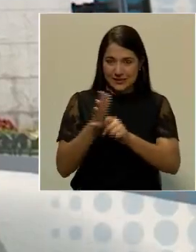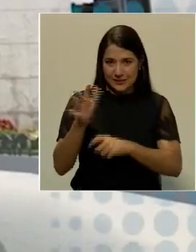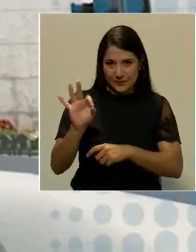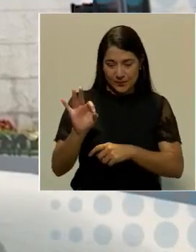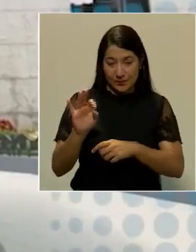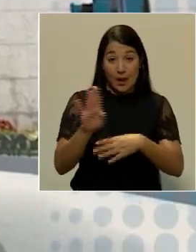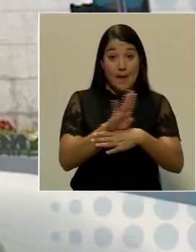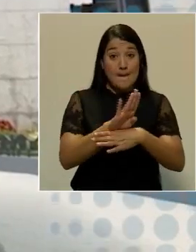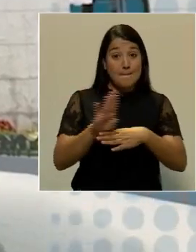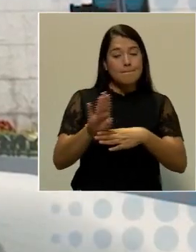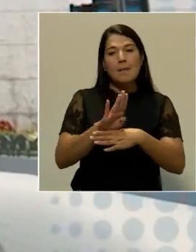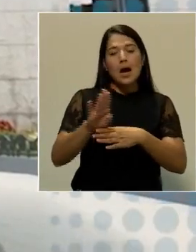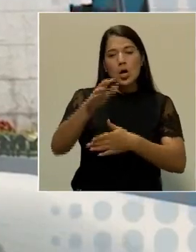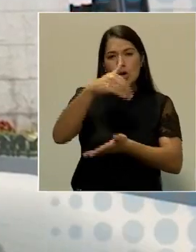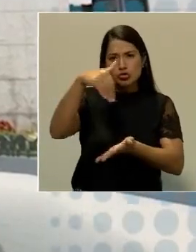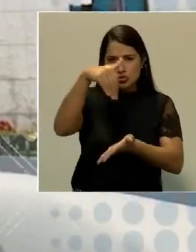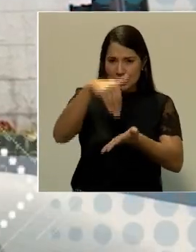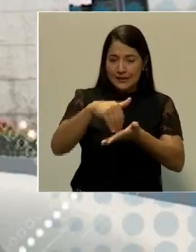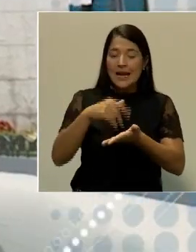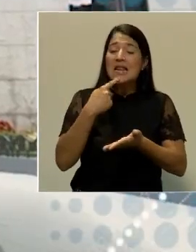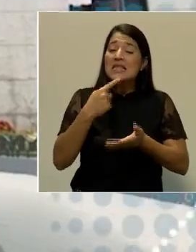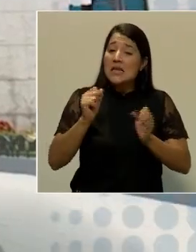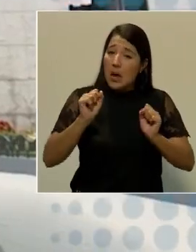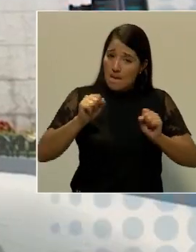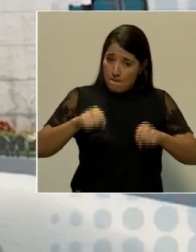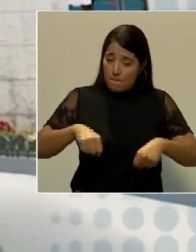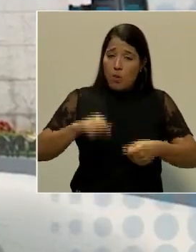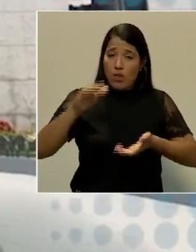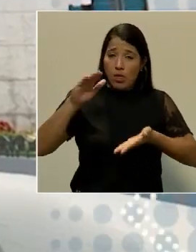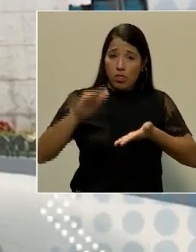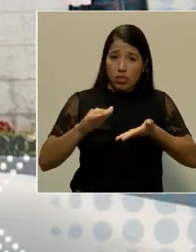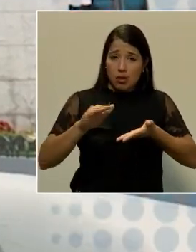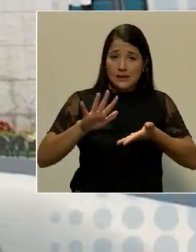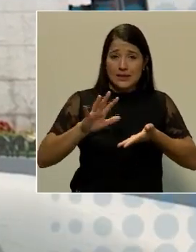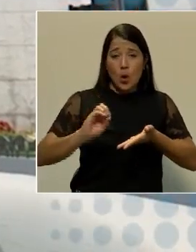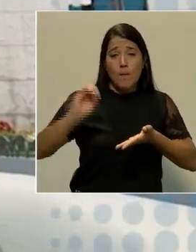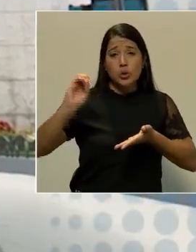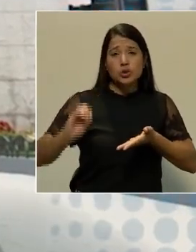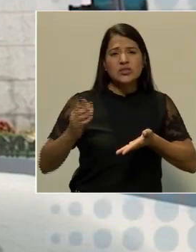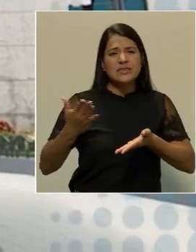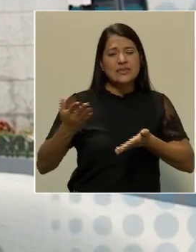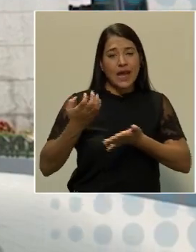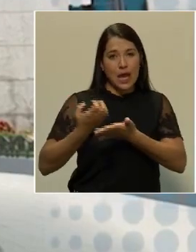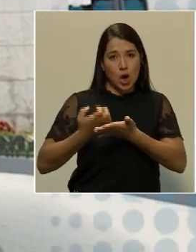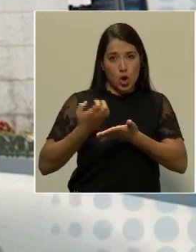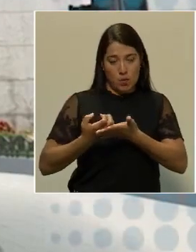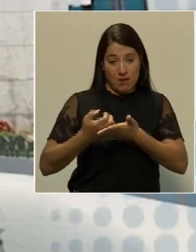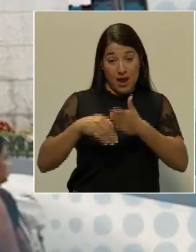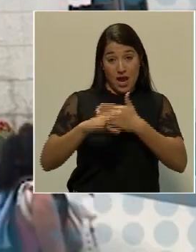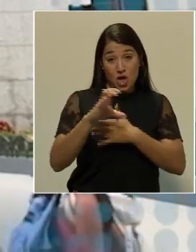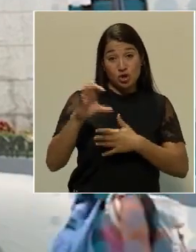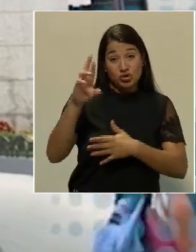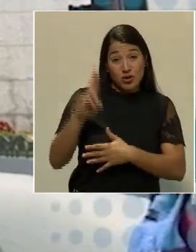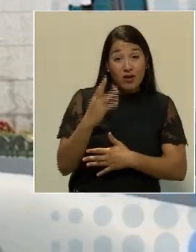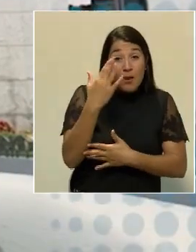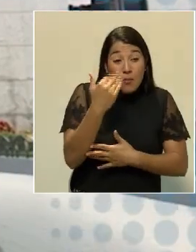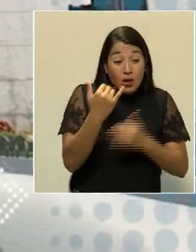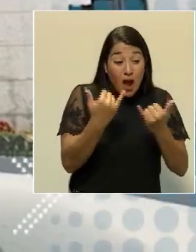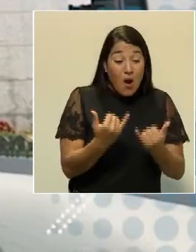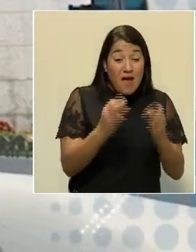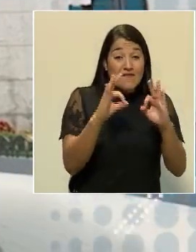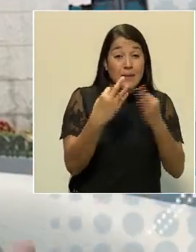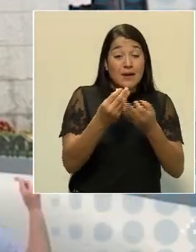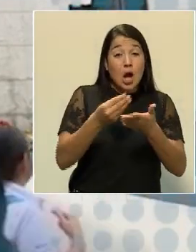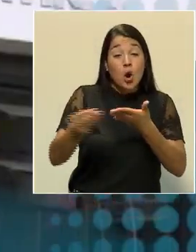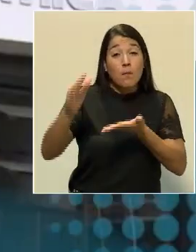El Banco Central prevé un decrecimiento de un 5% en la economía del país debido al bajo consumo de los hogares y la poca inversión